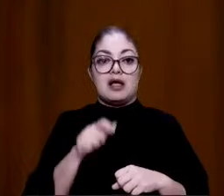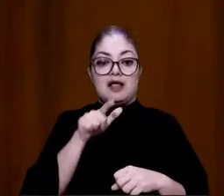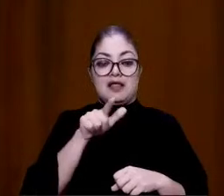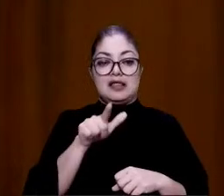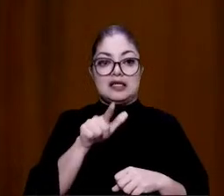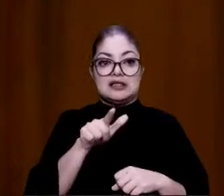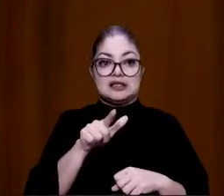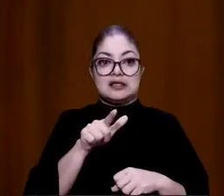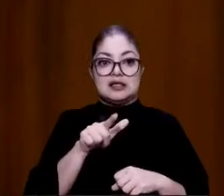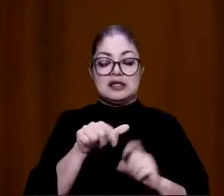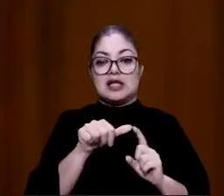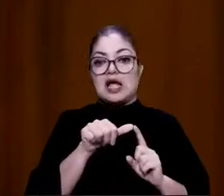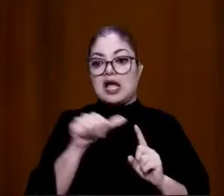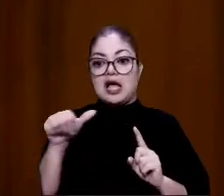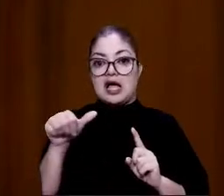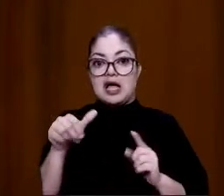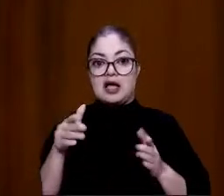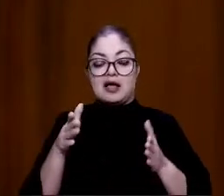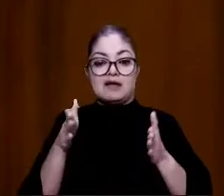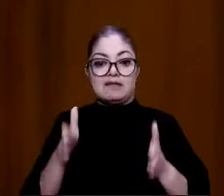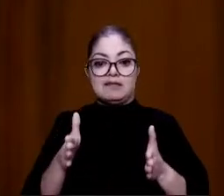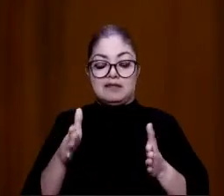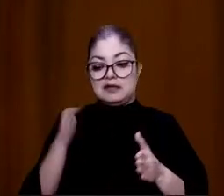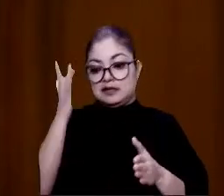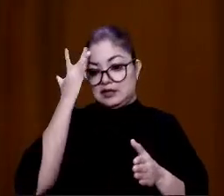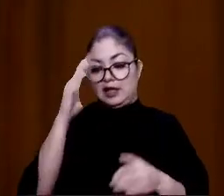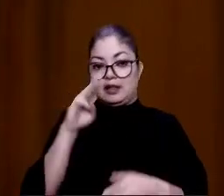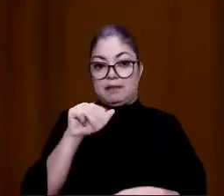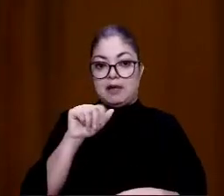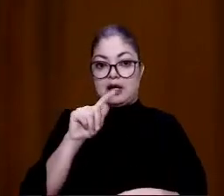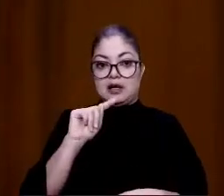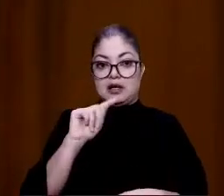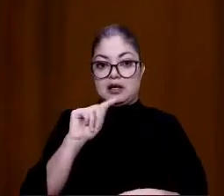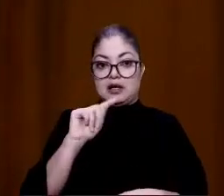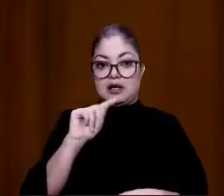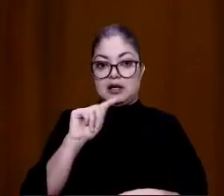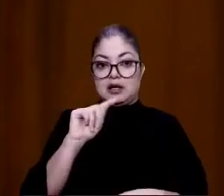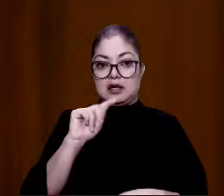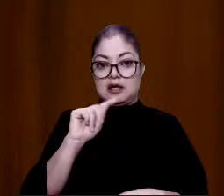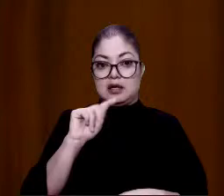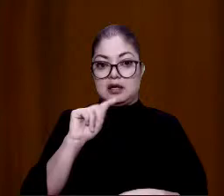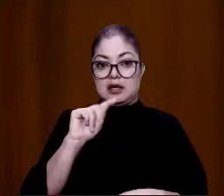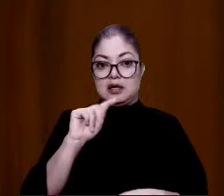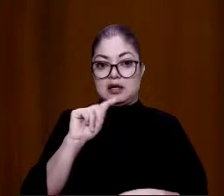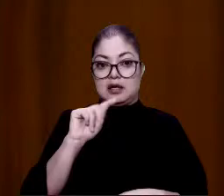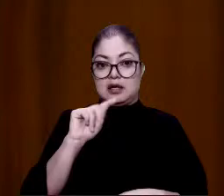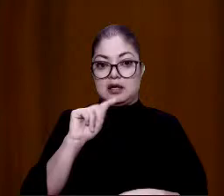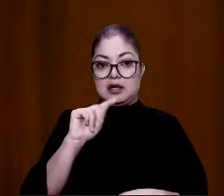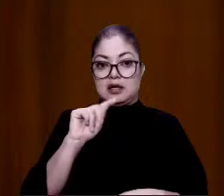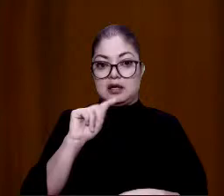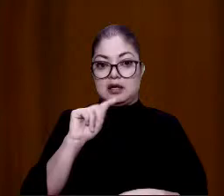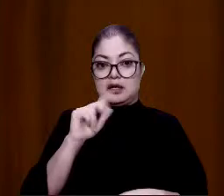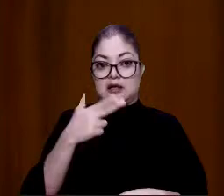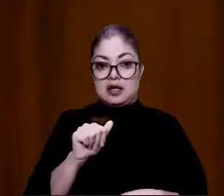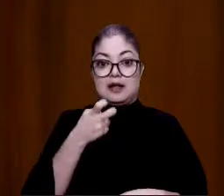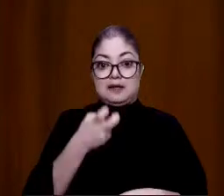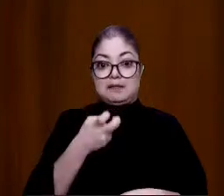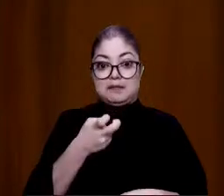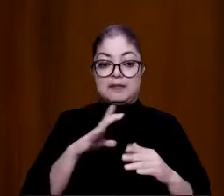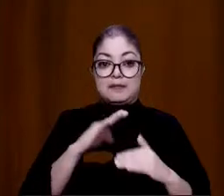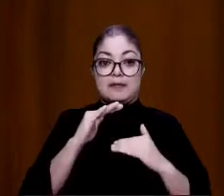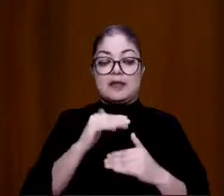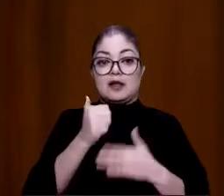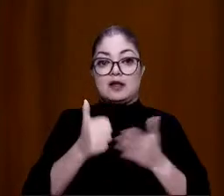17 a las inmediaciones de Santa Marta. Este sistema que nosotros estamos construyendo y que vamos a entregar a la Ciudad de